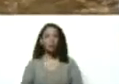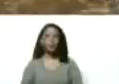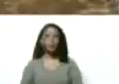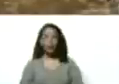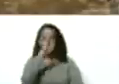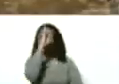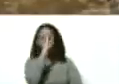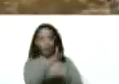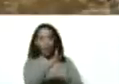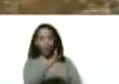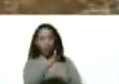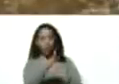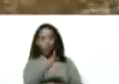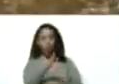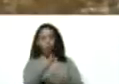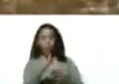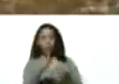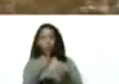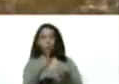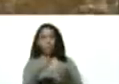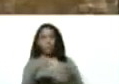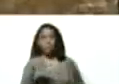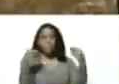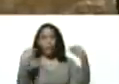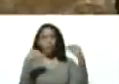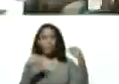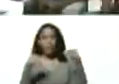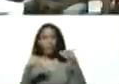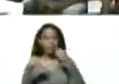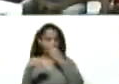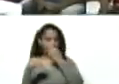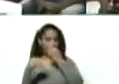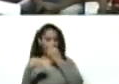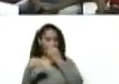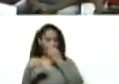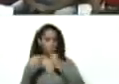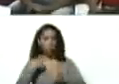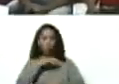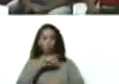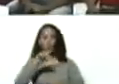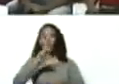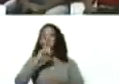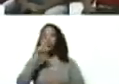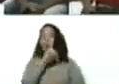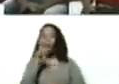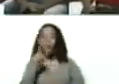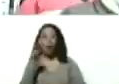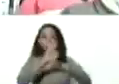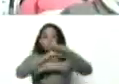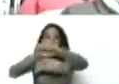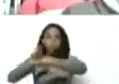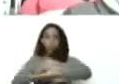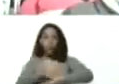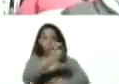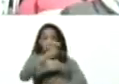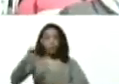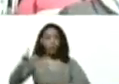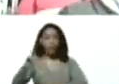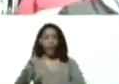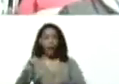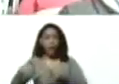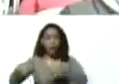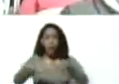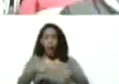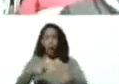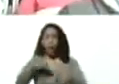directo por papel papelógrafo dasibao lo llamábamos vamos a anunciar a la gente en la esquina tal